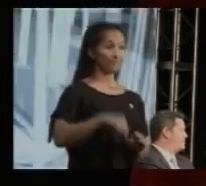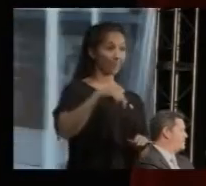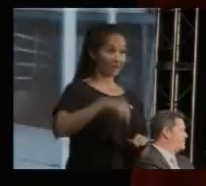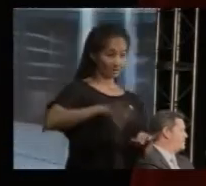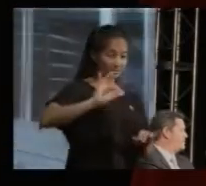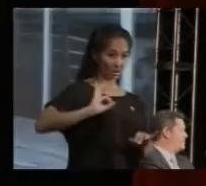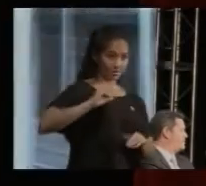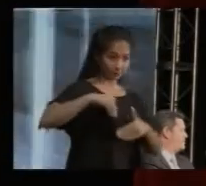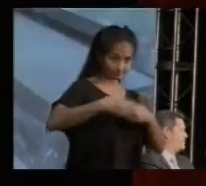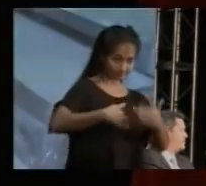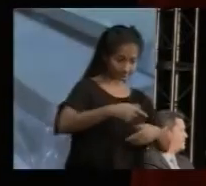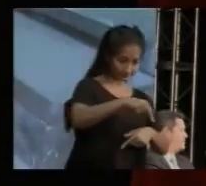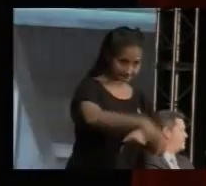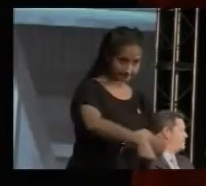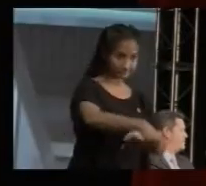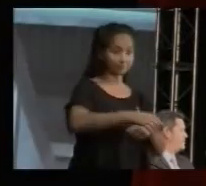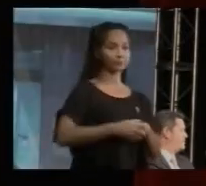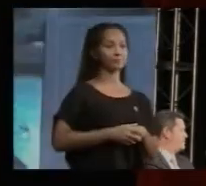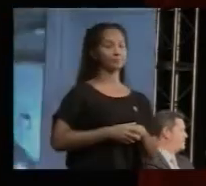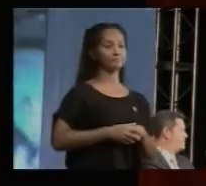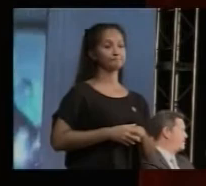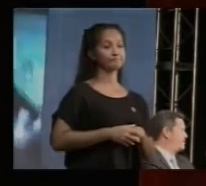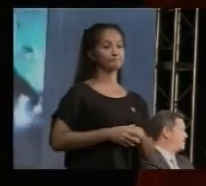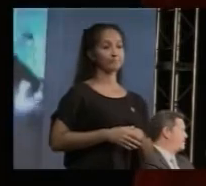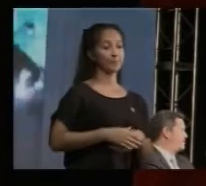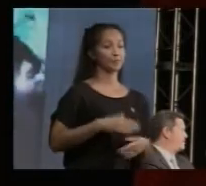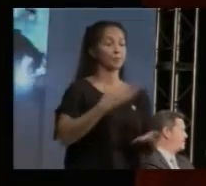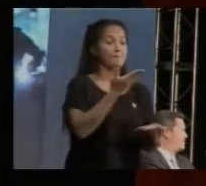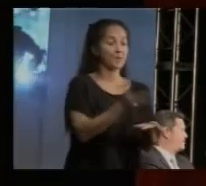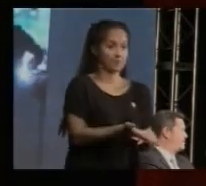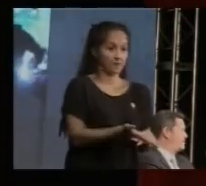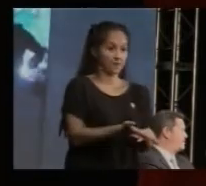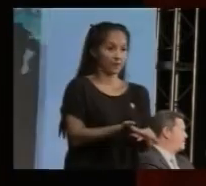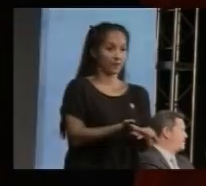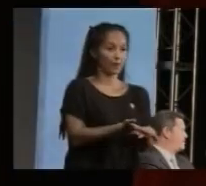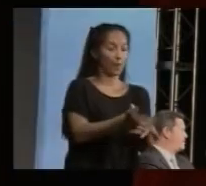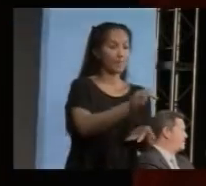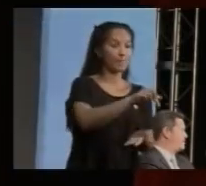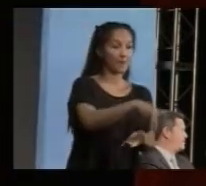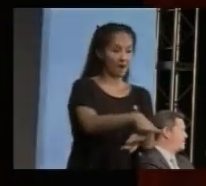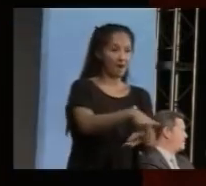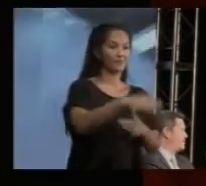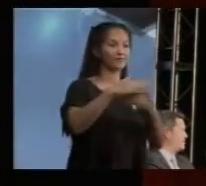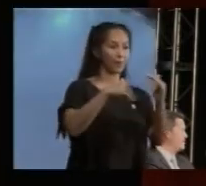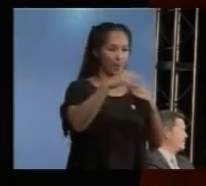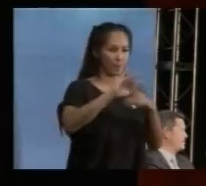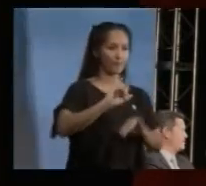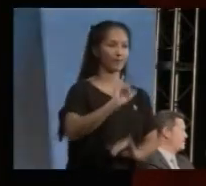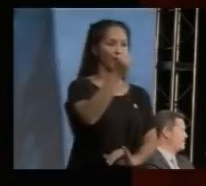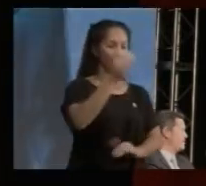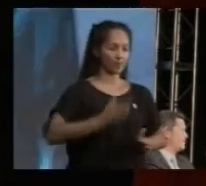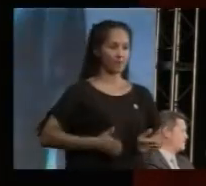año hemos adjudicado, licitado y adjudicado un ambicioso plan de obras y mejoras